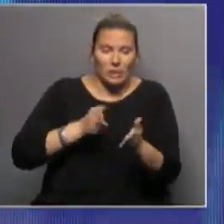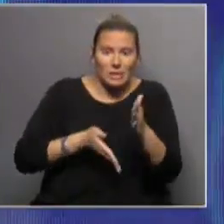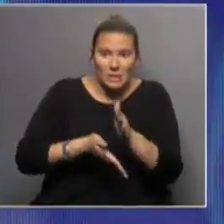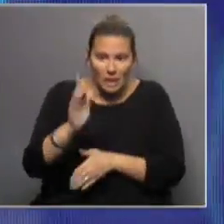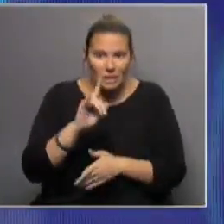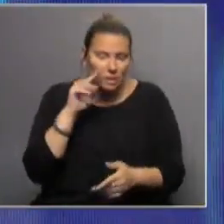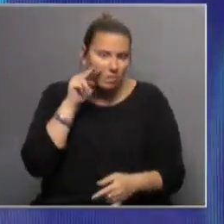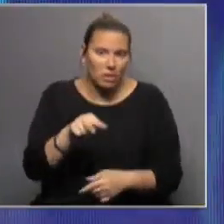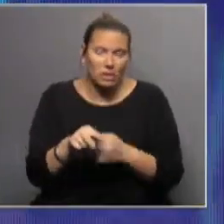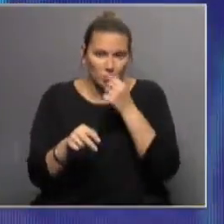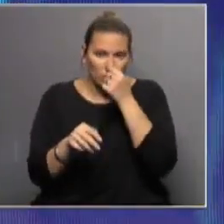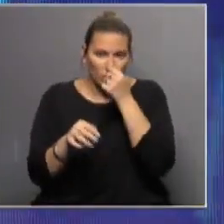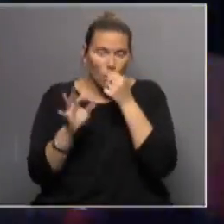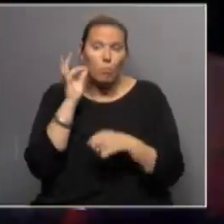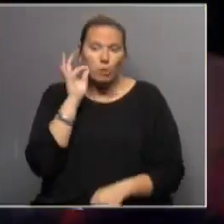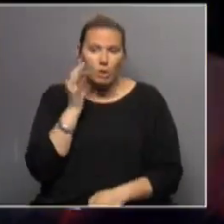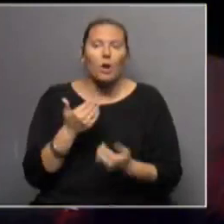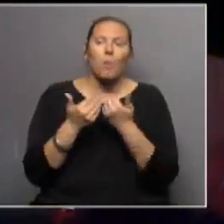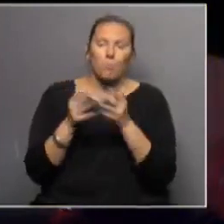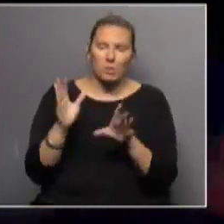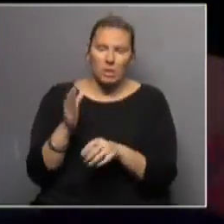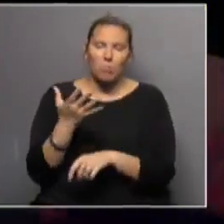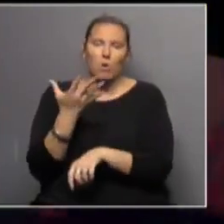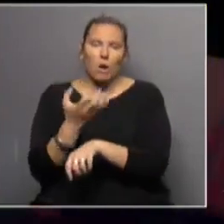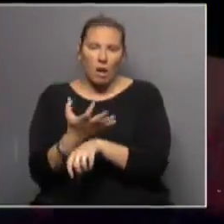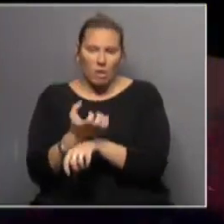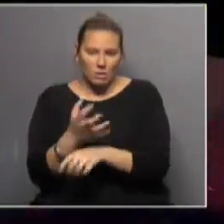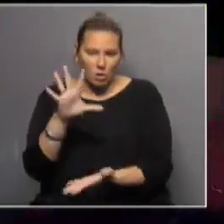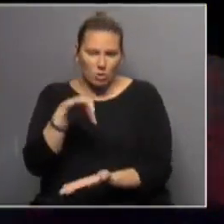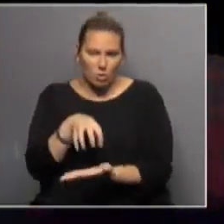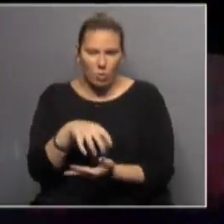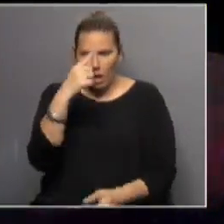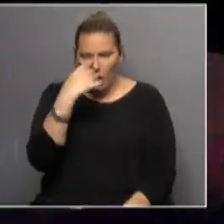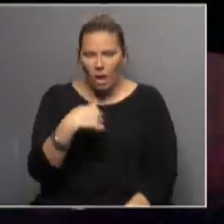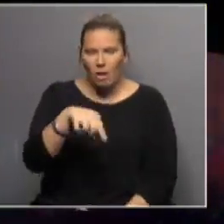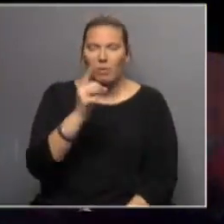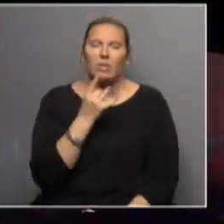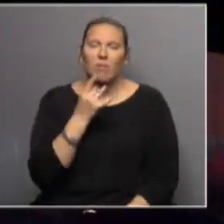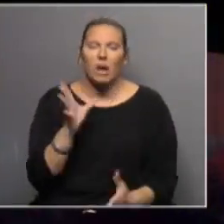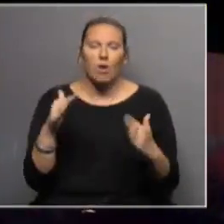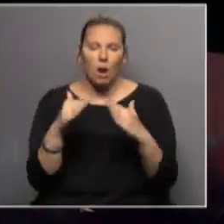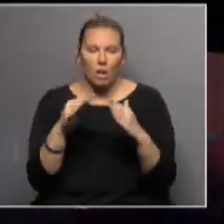con el parrillero. Con toda prolijidad empezamos por el estudio de grabación. Elefante Blanco, la casa de No Te Va a Gustar.